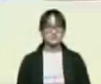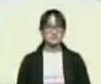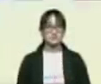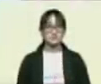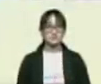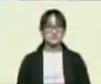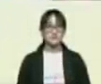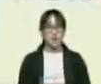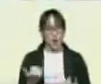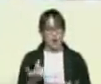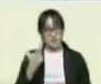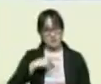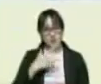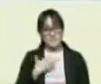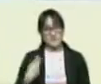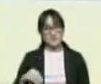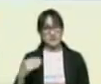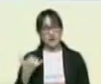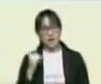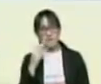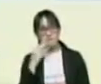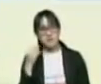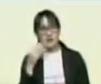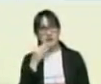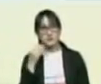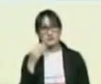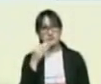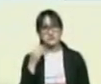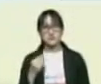Hoy soy un presidente con experiencia,